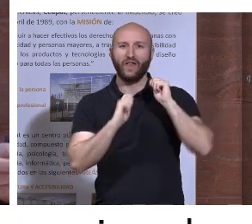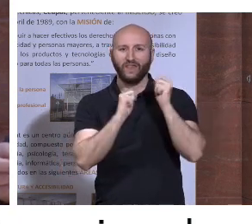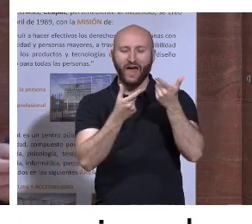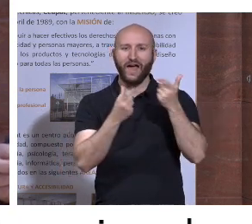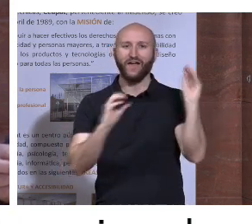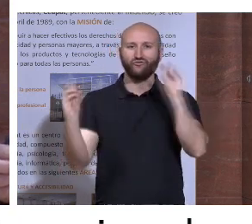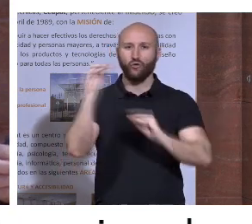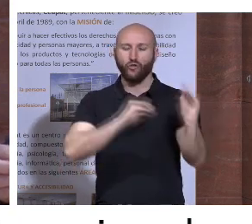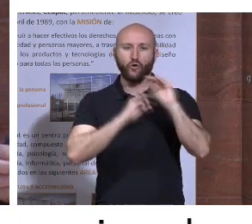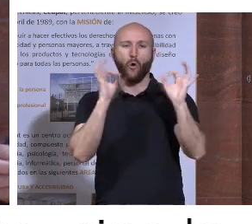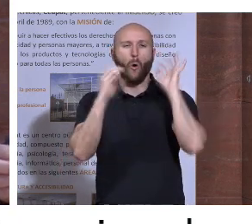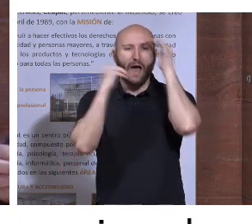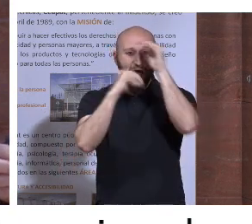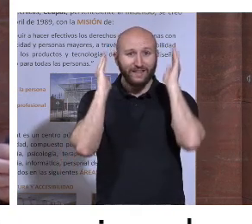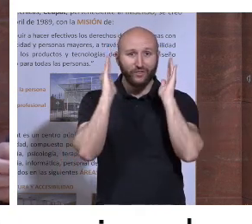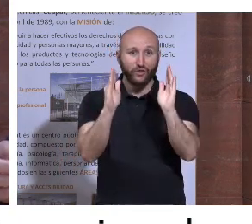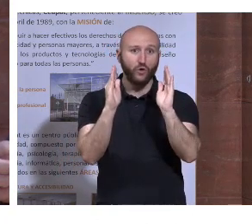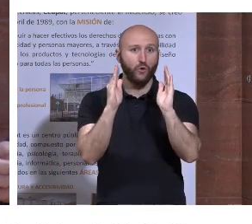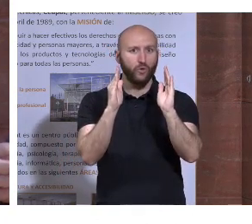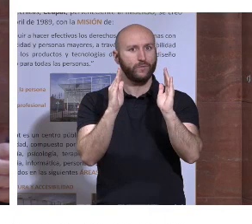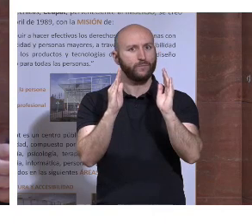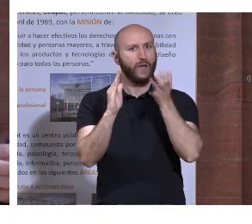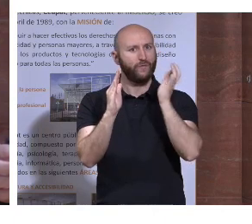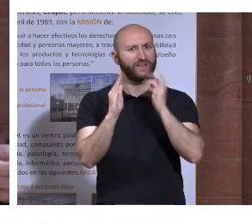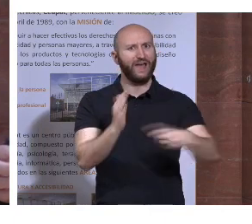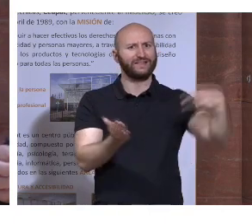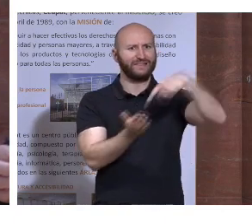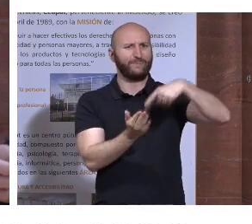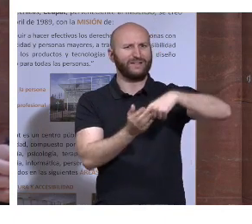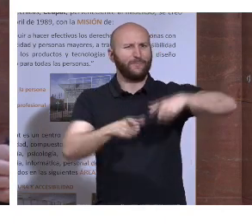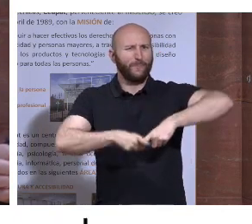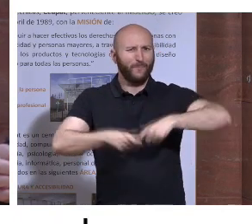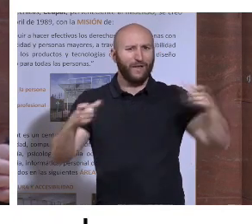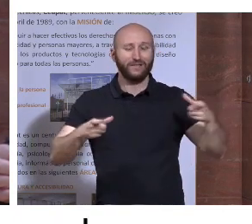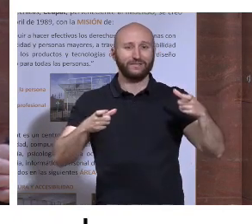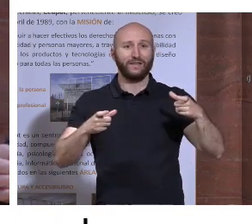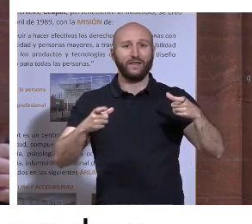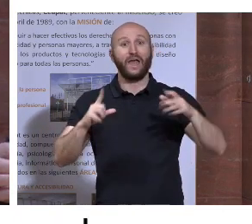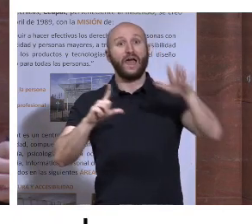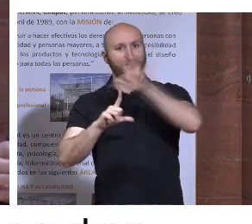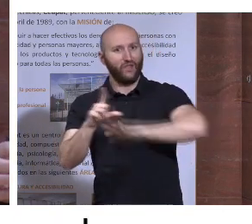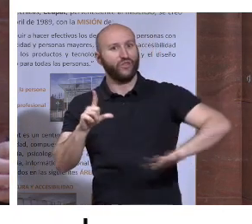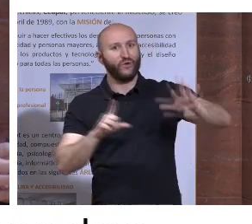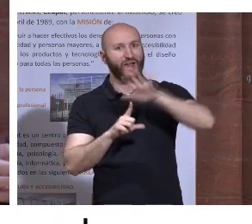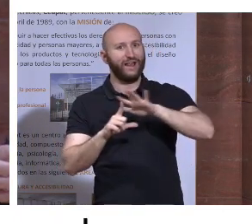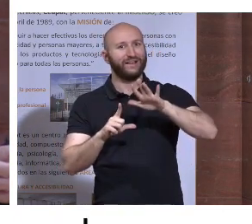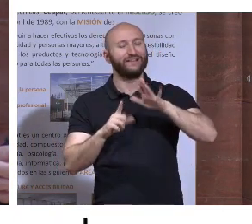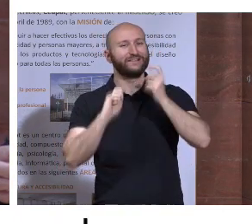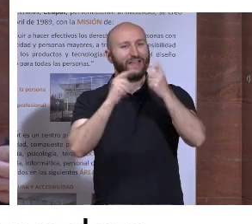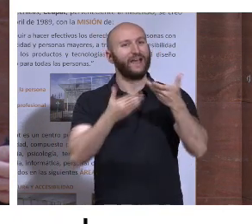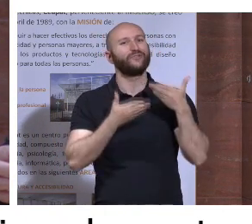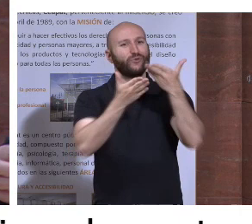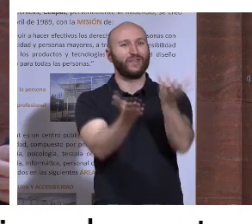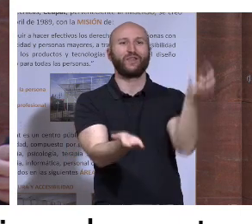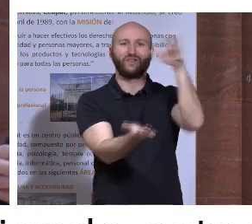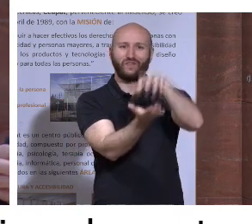soluciones y esas atenciones que cada vez se demandan más, tanto a nivel nacional, poniendo estas ayudas en los